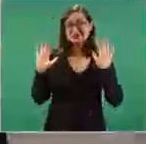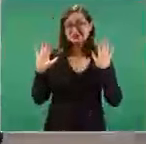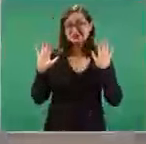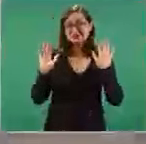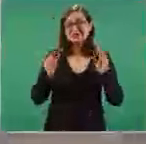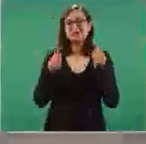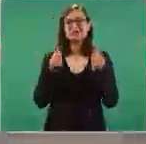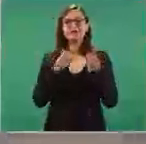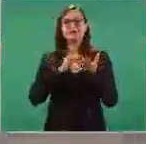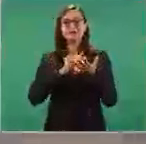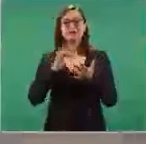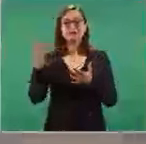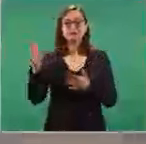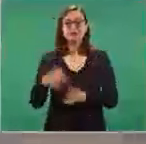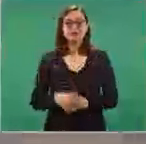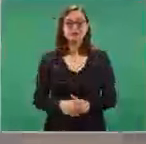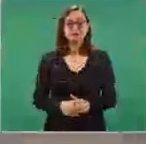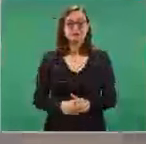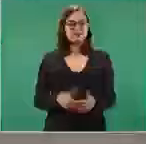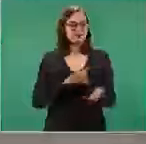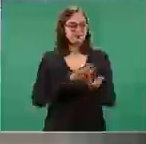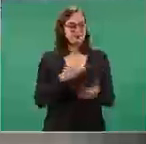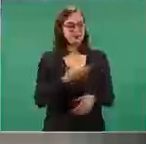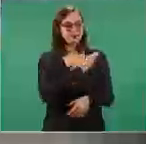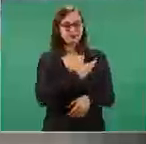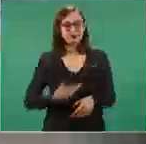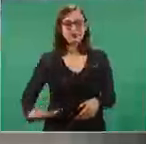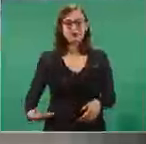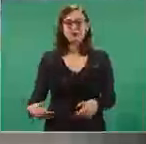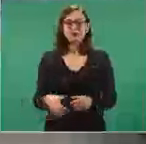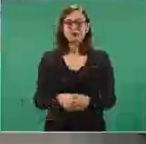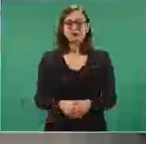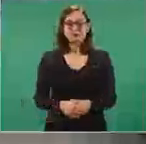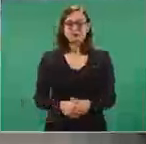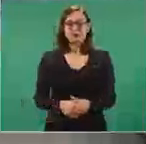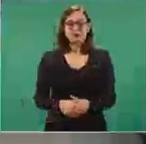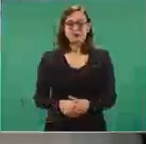gracias. Gracias, presidente.